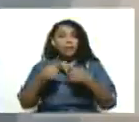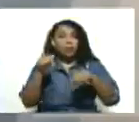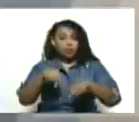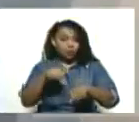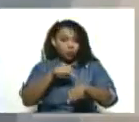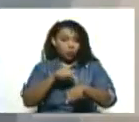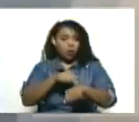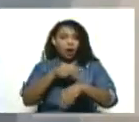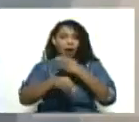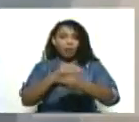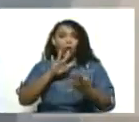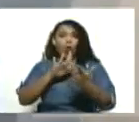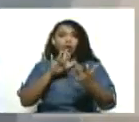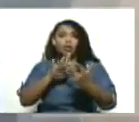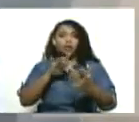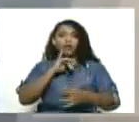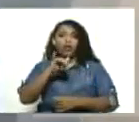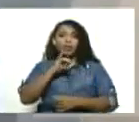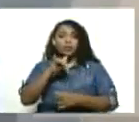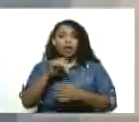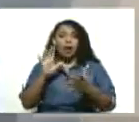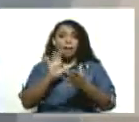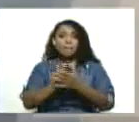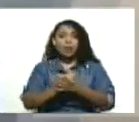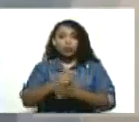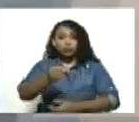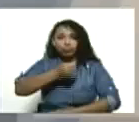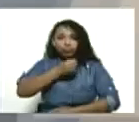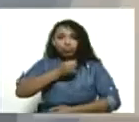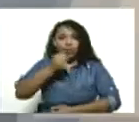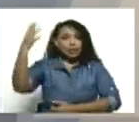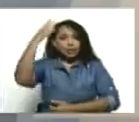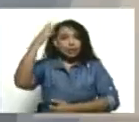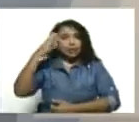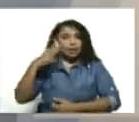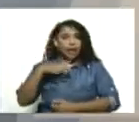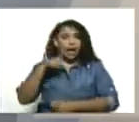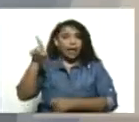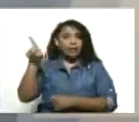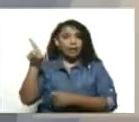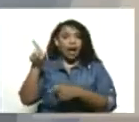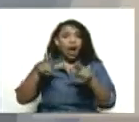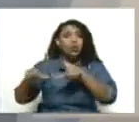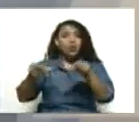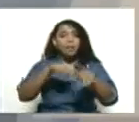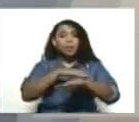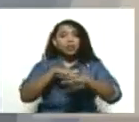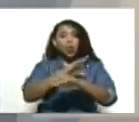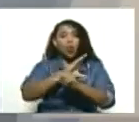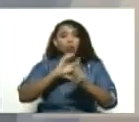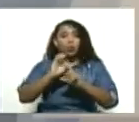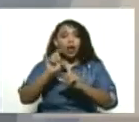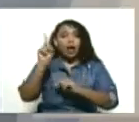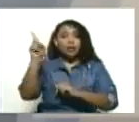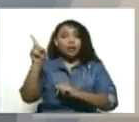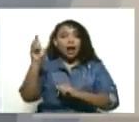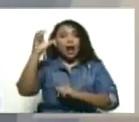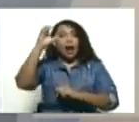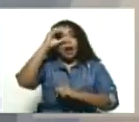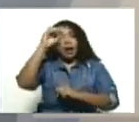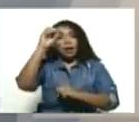ahora vamos a establecer un contacto informativo con nuestra reportera que se encuentra con el ministro de cultura de nuestro país Ernesto